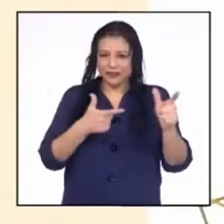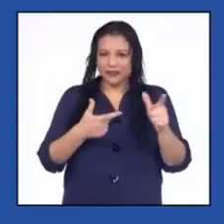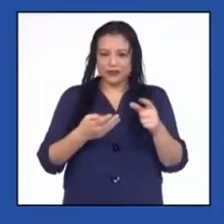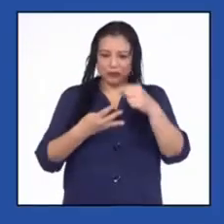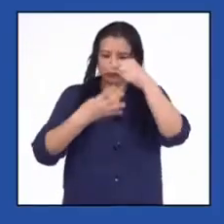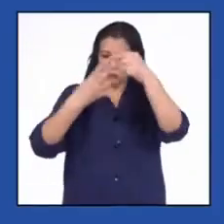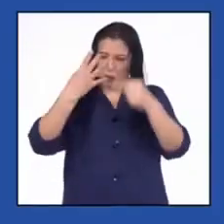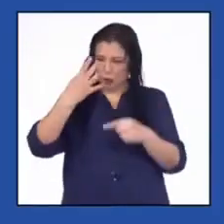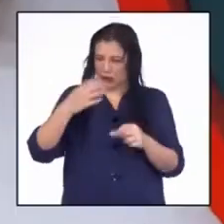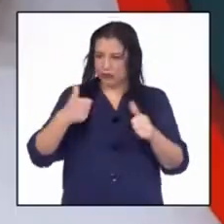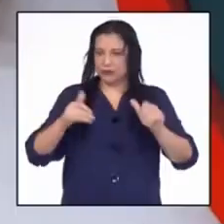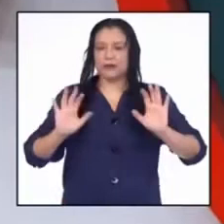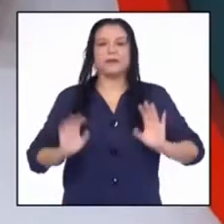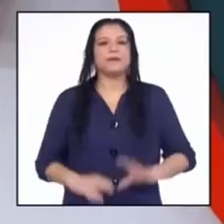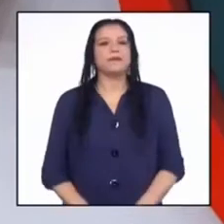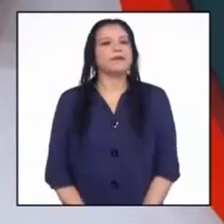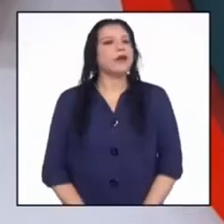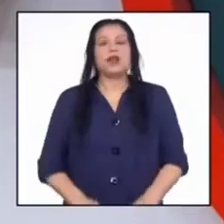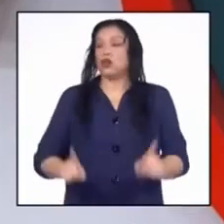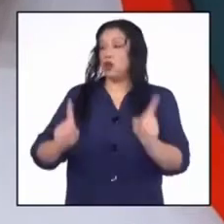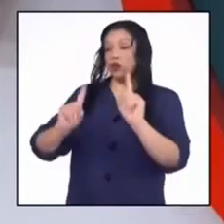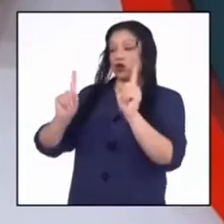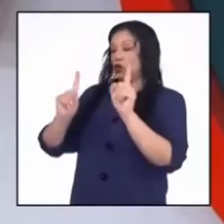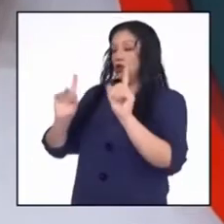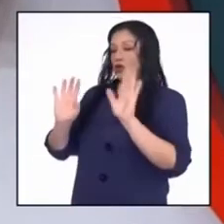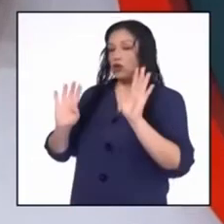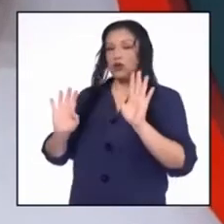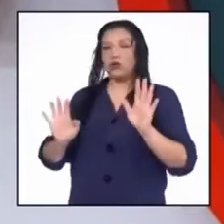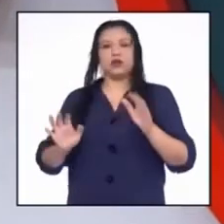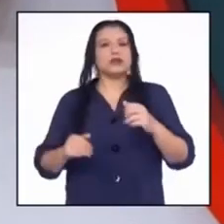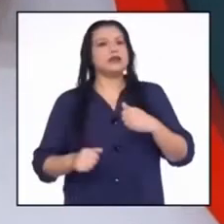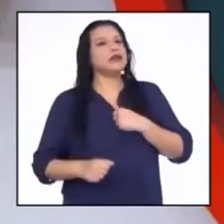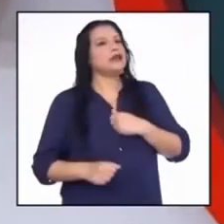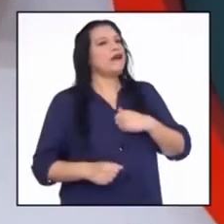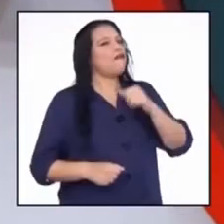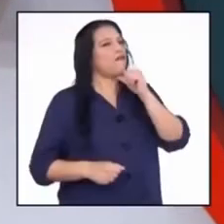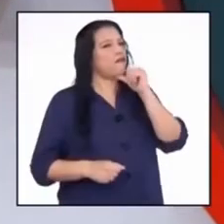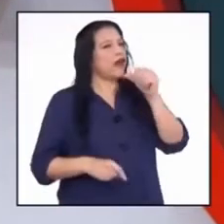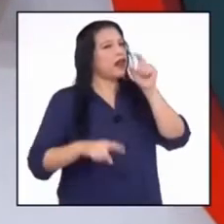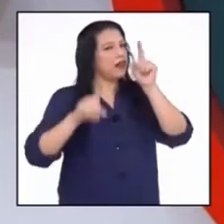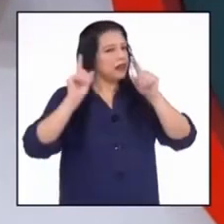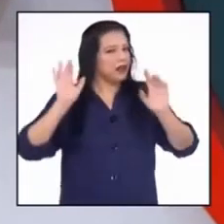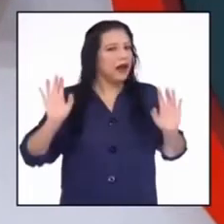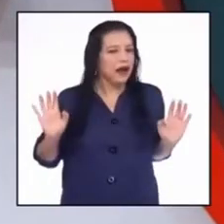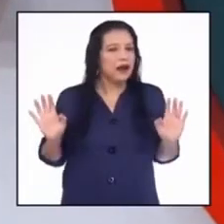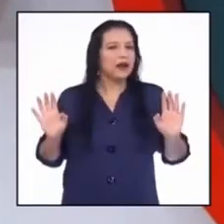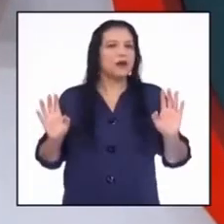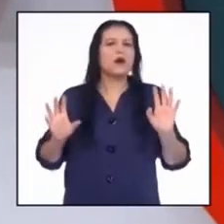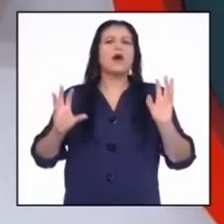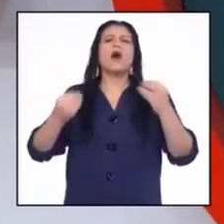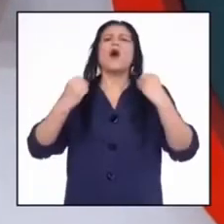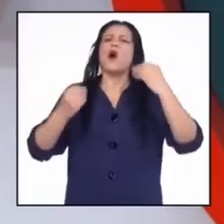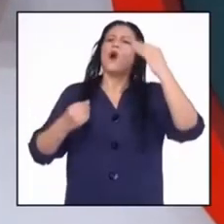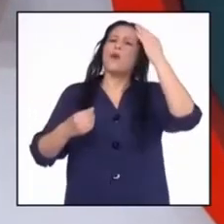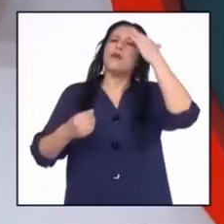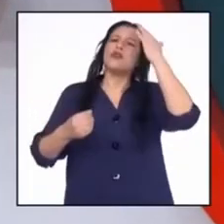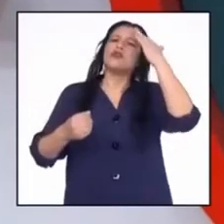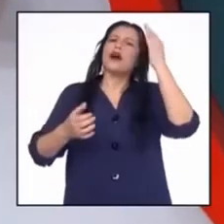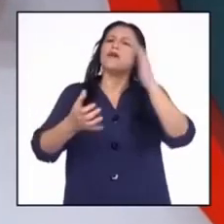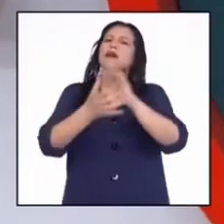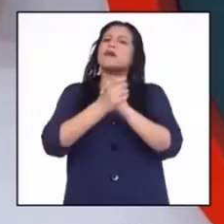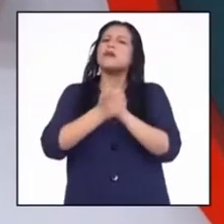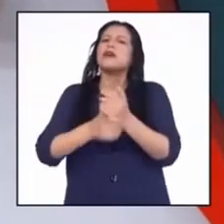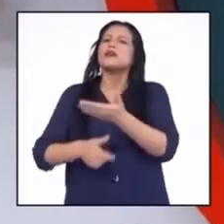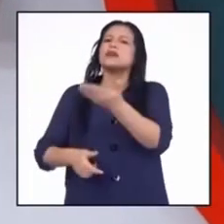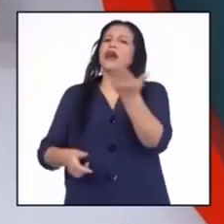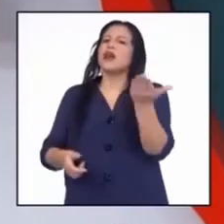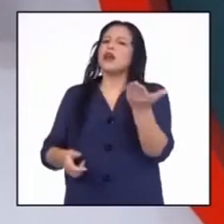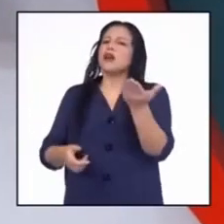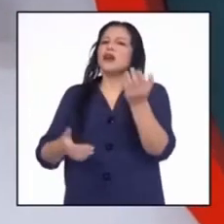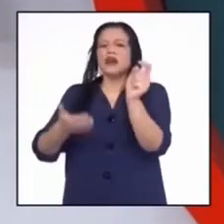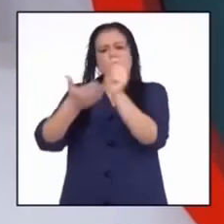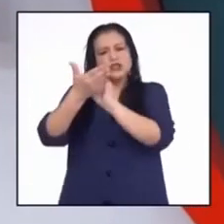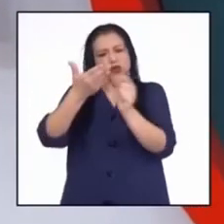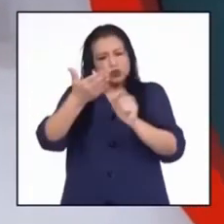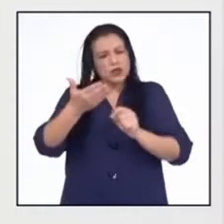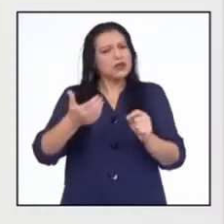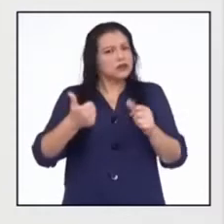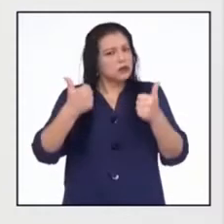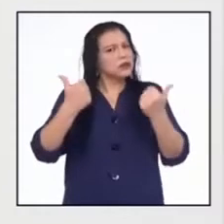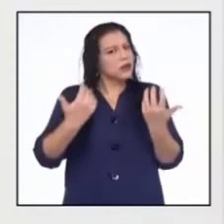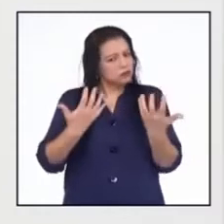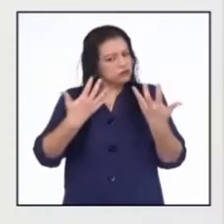todo. No, Stephanie, yo siento que falta algo. ¿Cómo sabrán nuestros amigos en casa si sus textos tienen